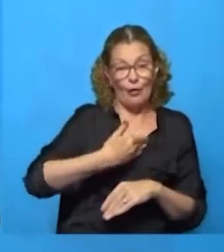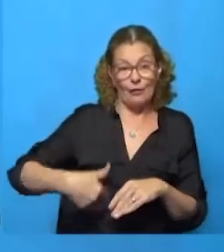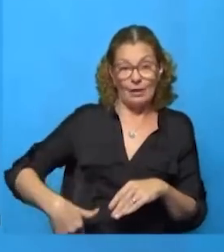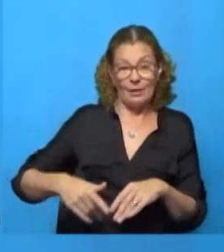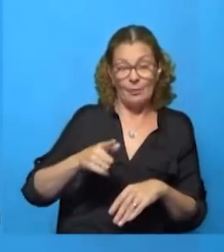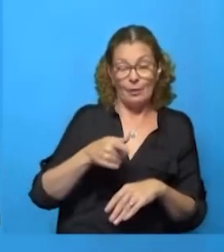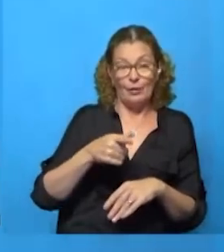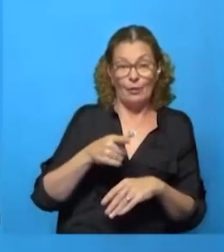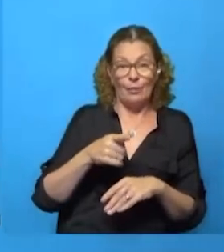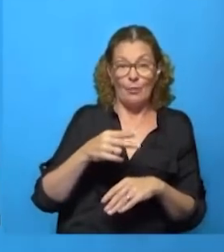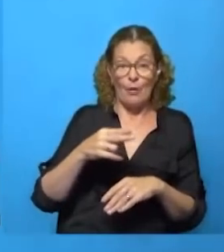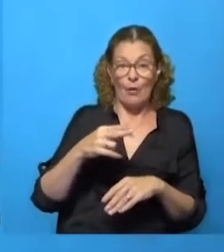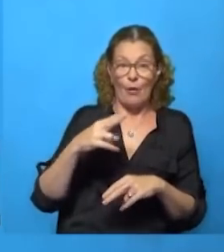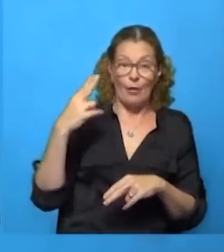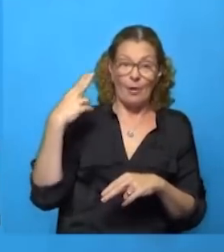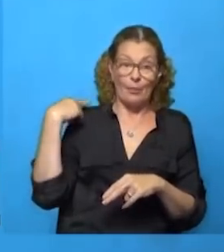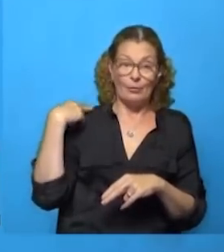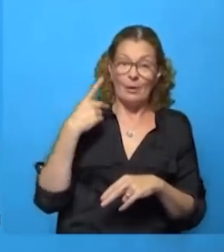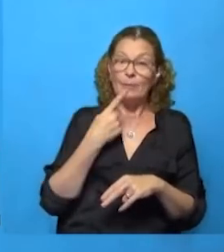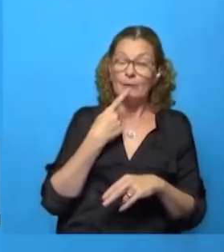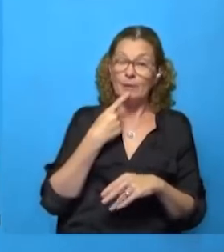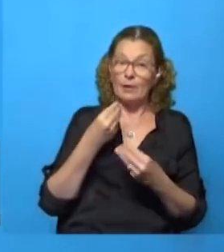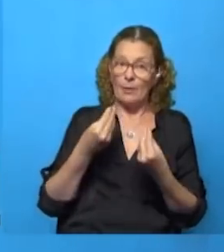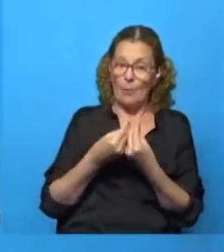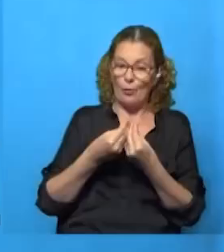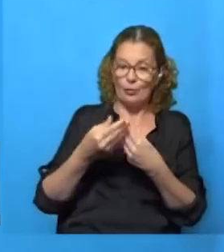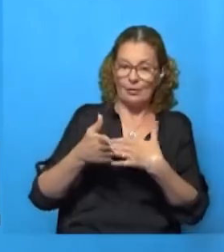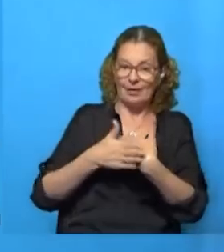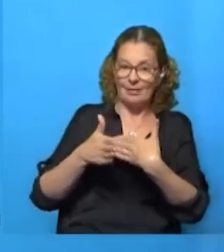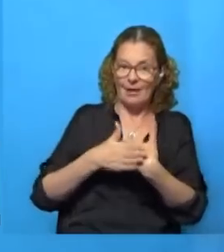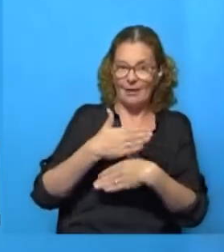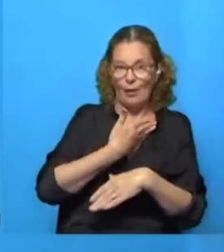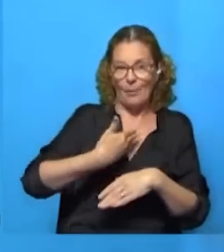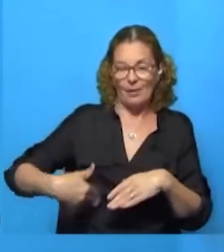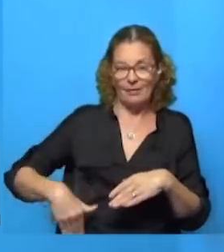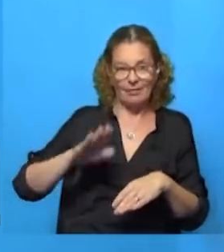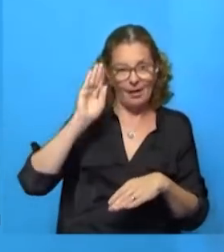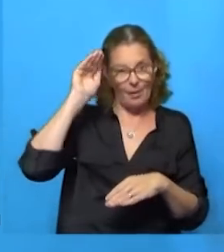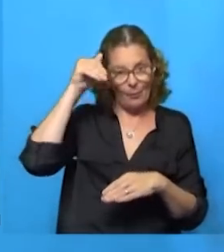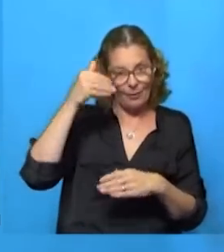no será un cargo político pero es alguien de mucha cercanía con el presidente